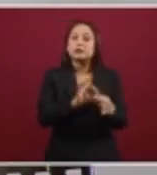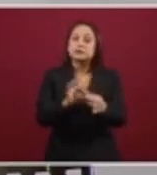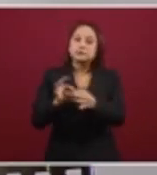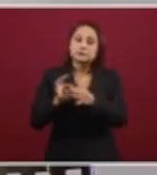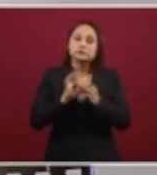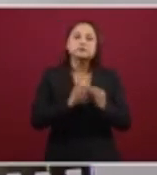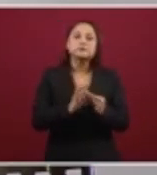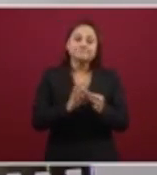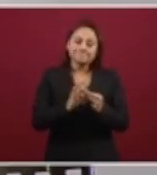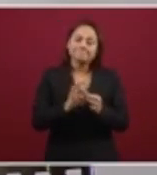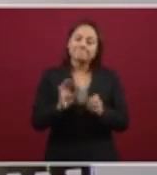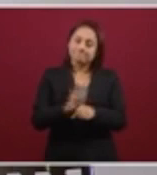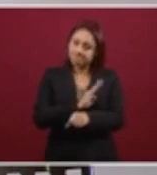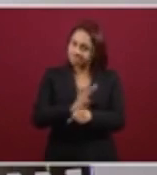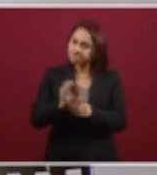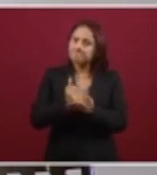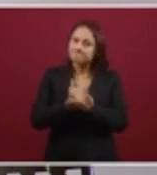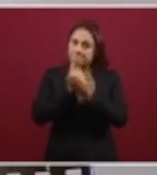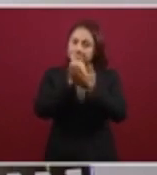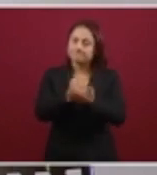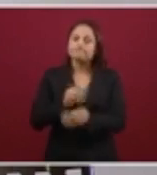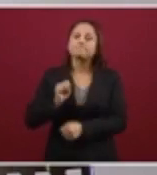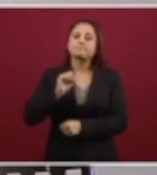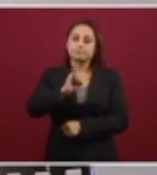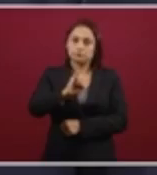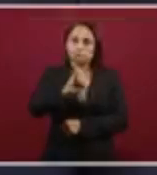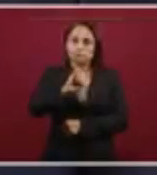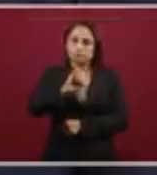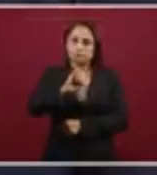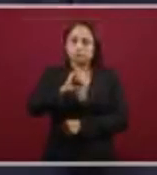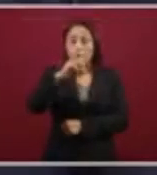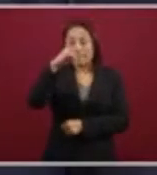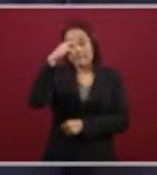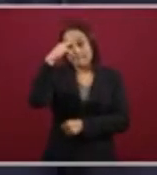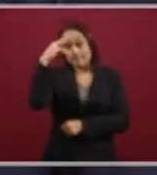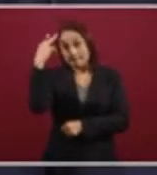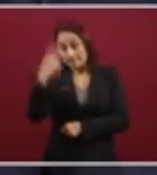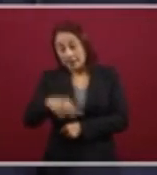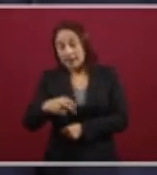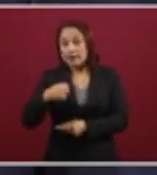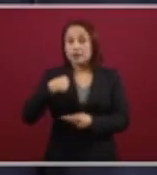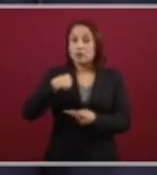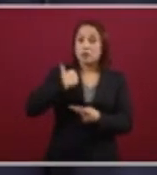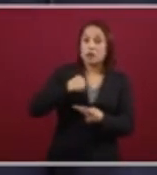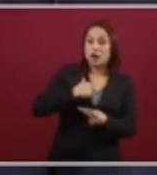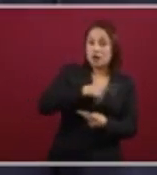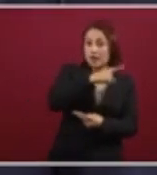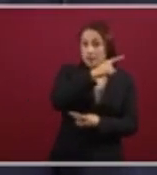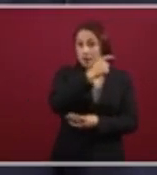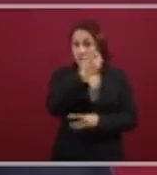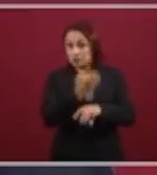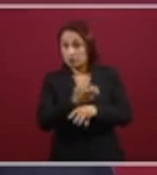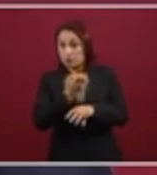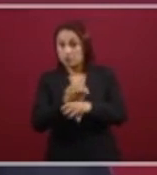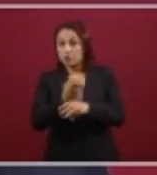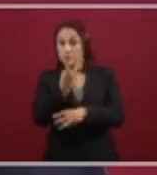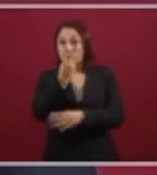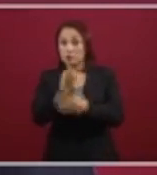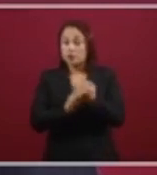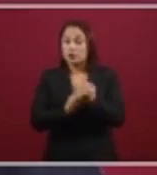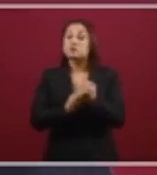para México, para Canadá y para Estados Unidos,